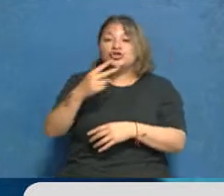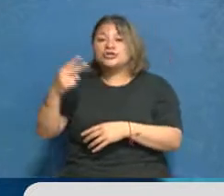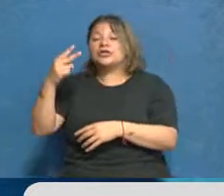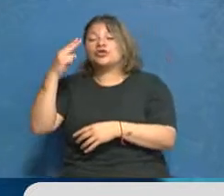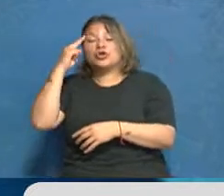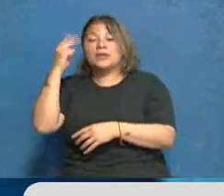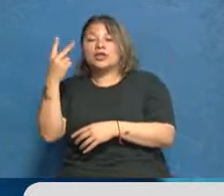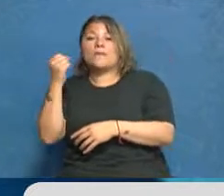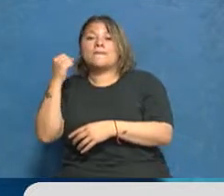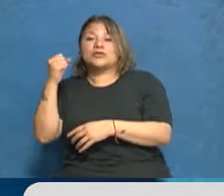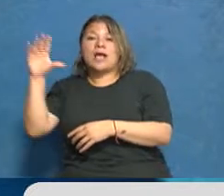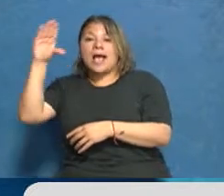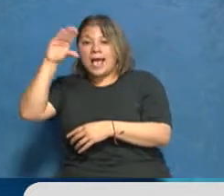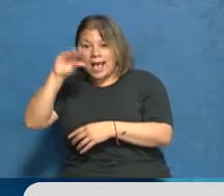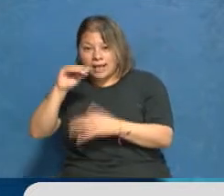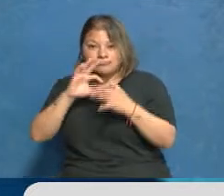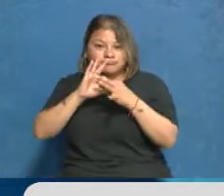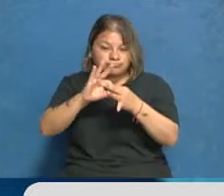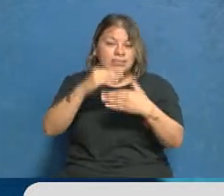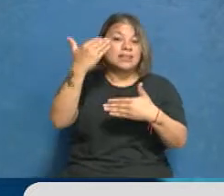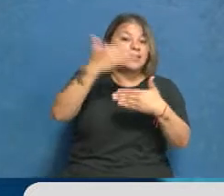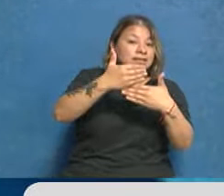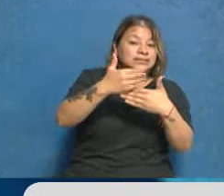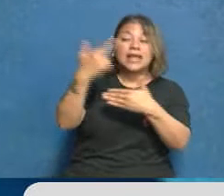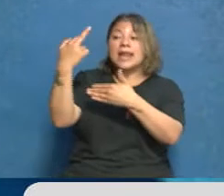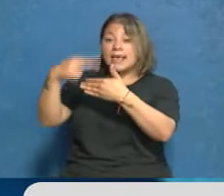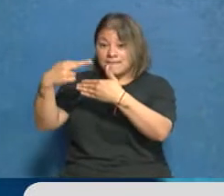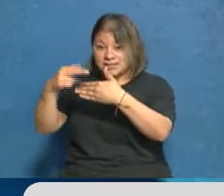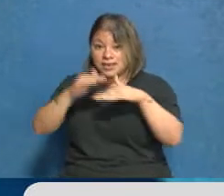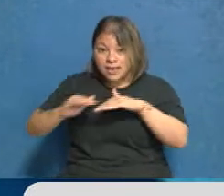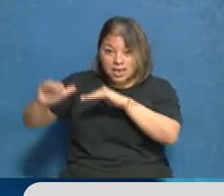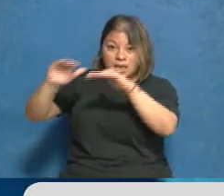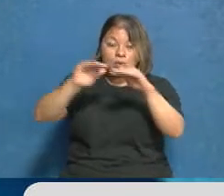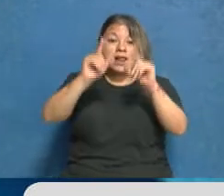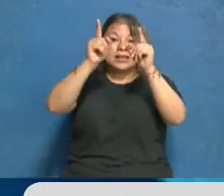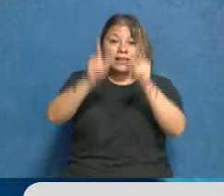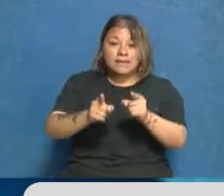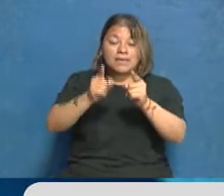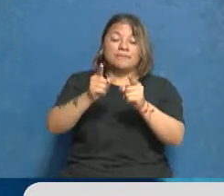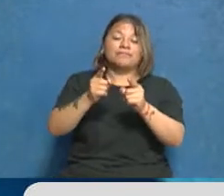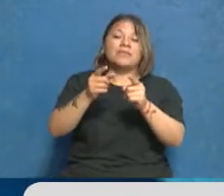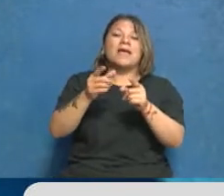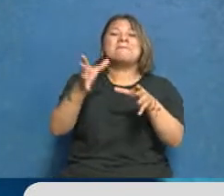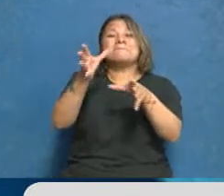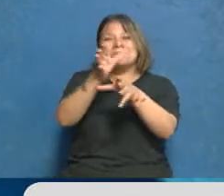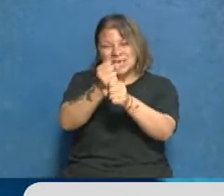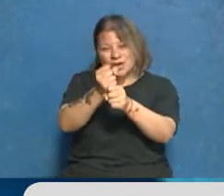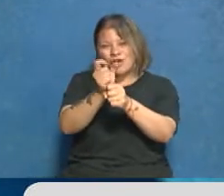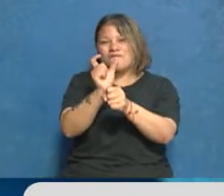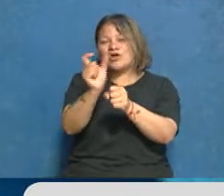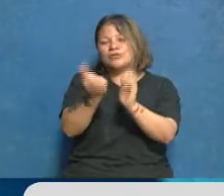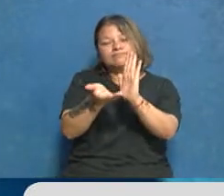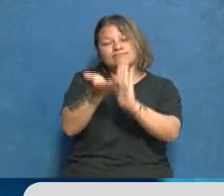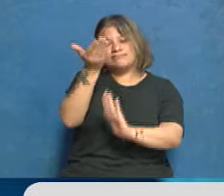respectivamente. Eso sucede en cuanto a taxis y remises. Pero también habrá aumento del boleto de colectivo, algo que ya había